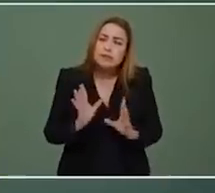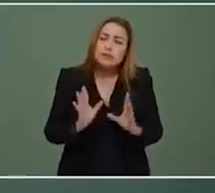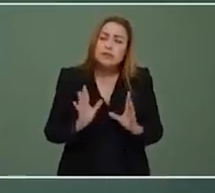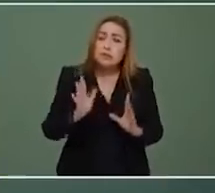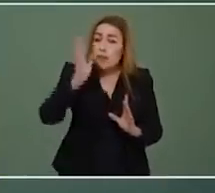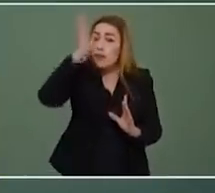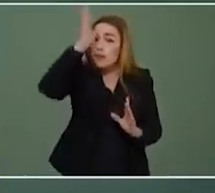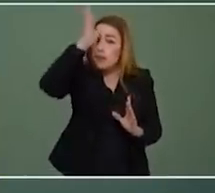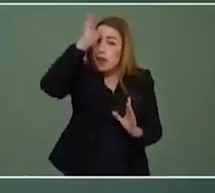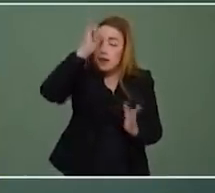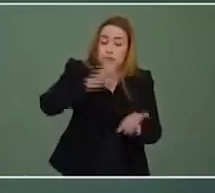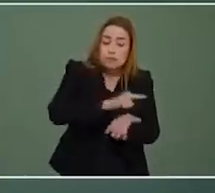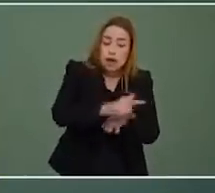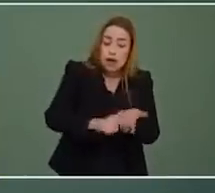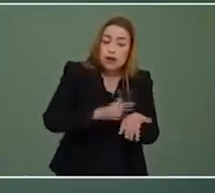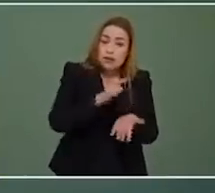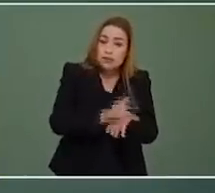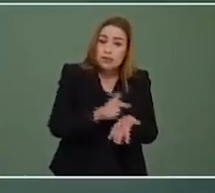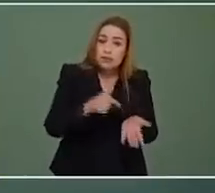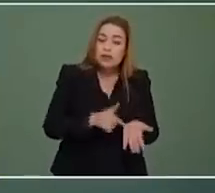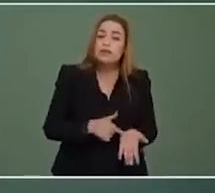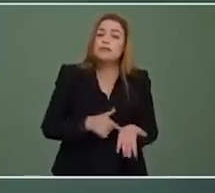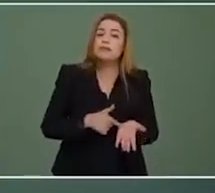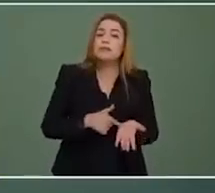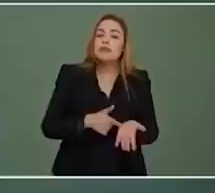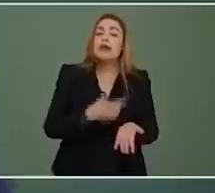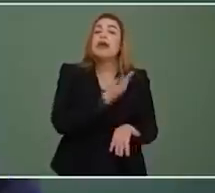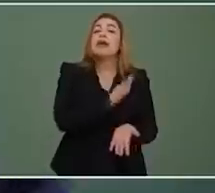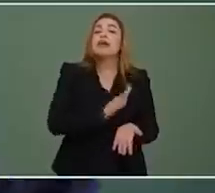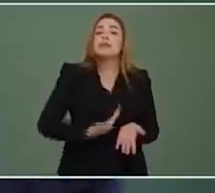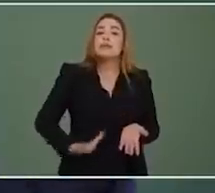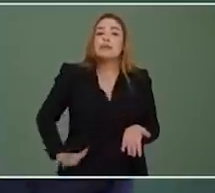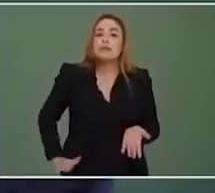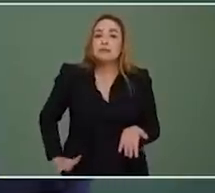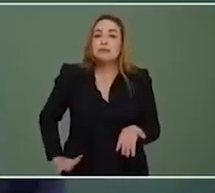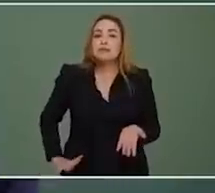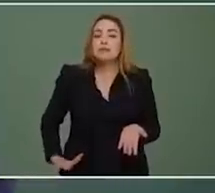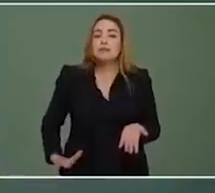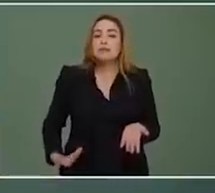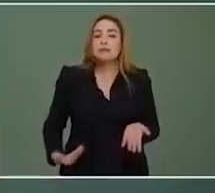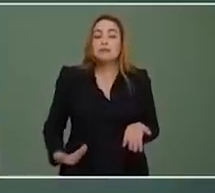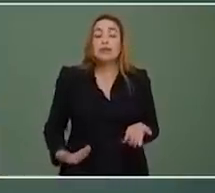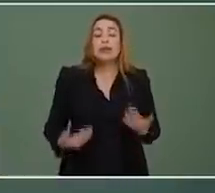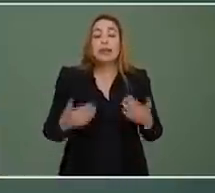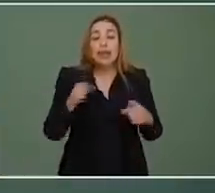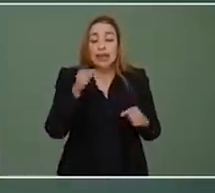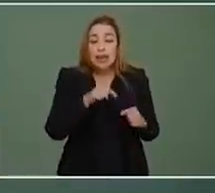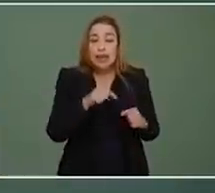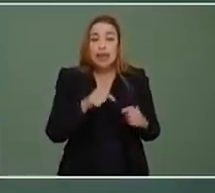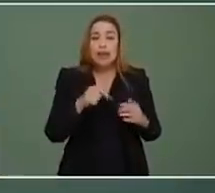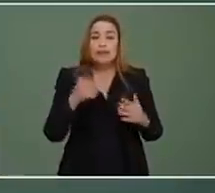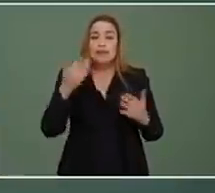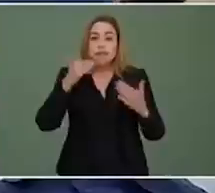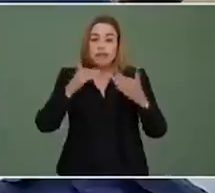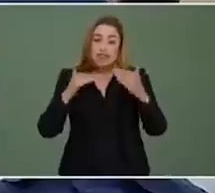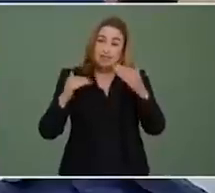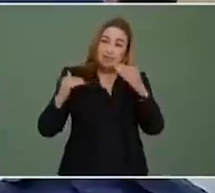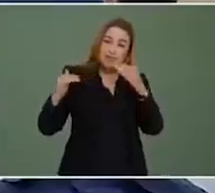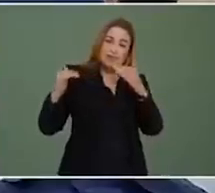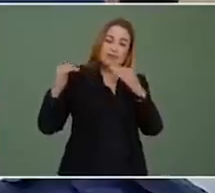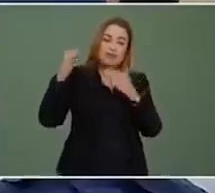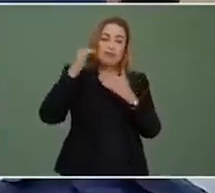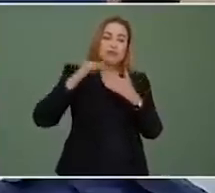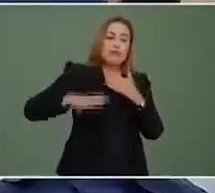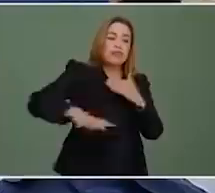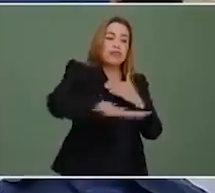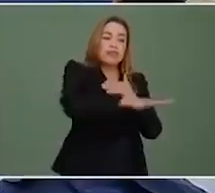ley el presidente de la república es el comandante supremo de las fuerzas armadas y yo nunca voy a